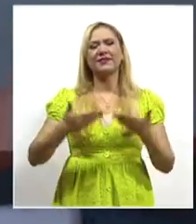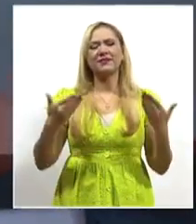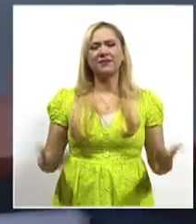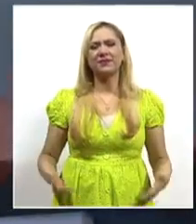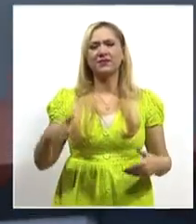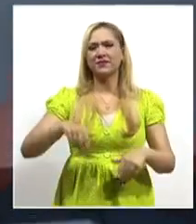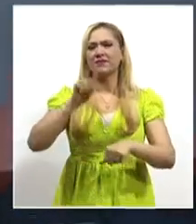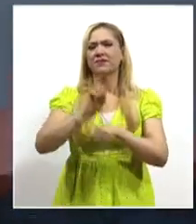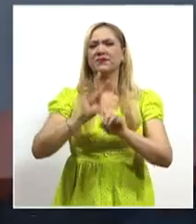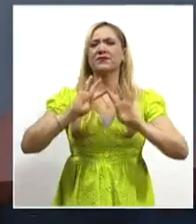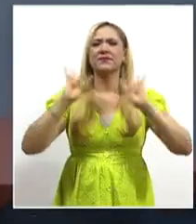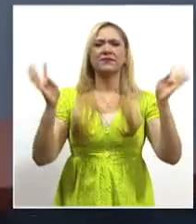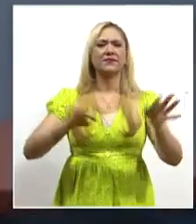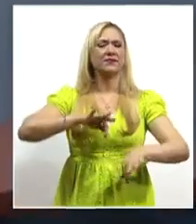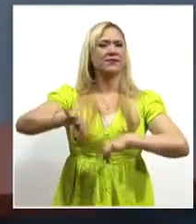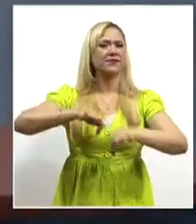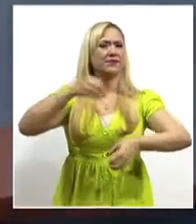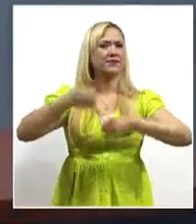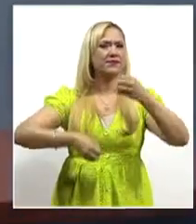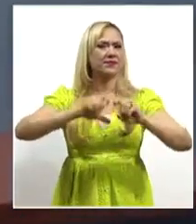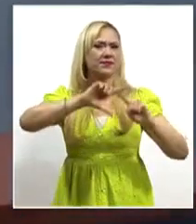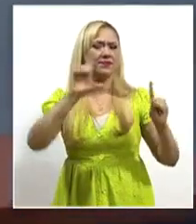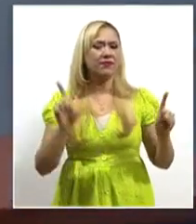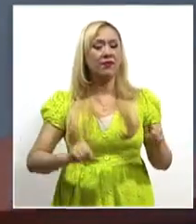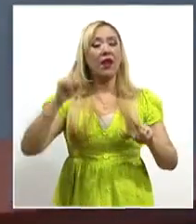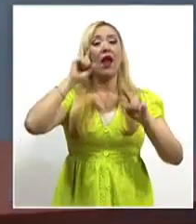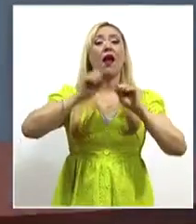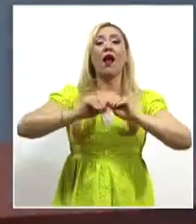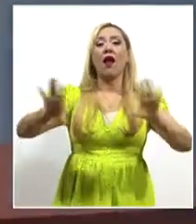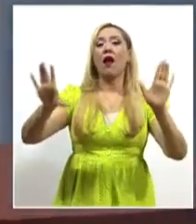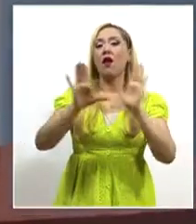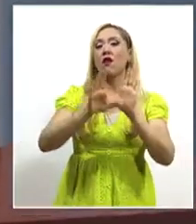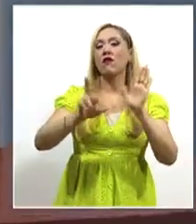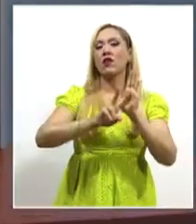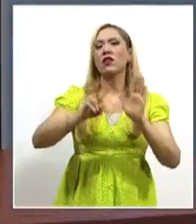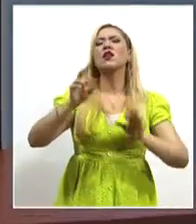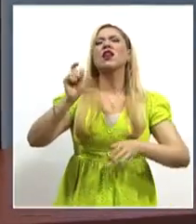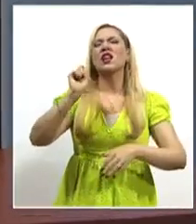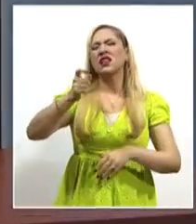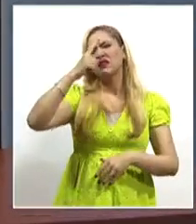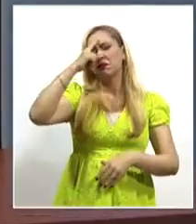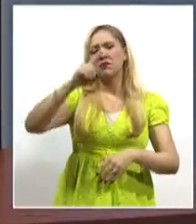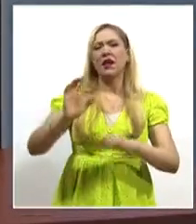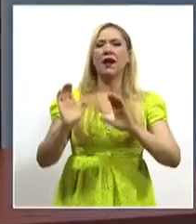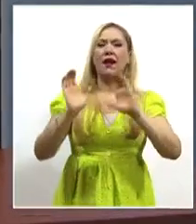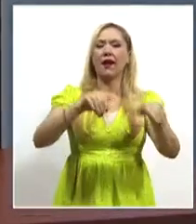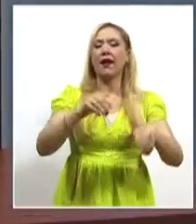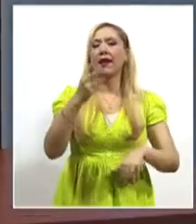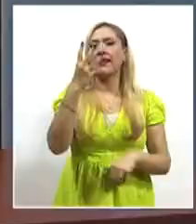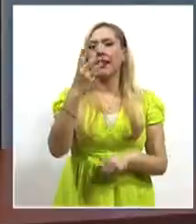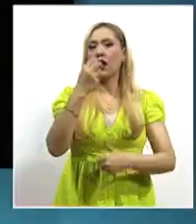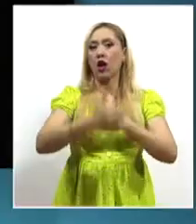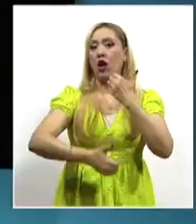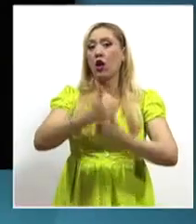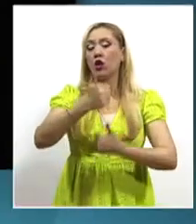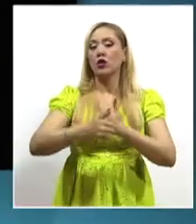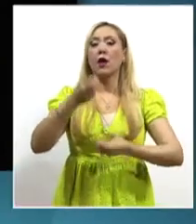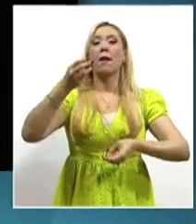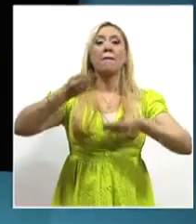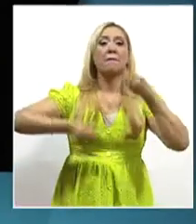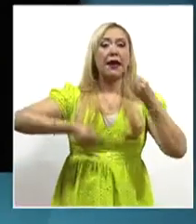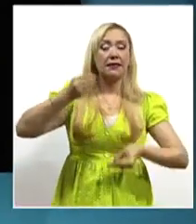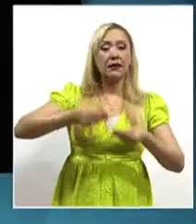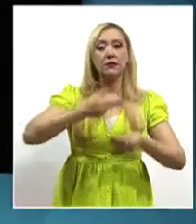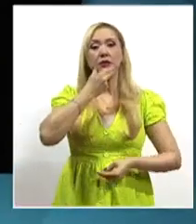El Consejo de la Judicatura Federal lanzó la convocatoria para 3 concursos internos de oposición para la designación de magistradas y magistrados